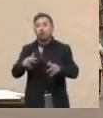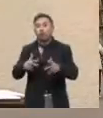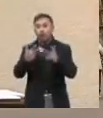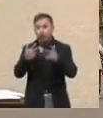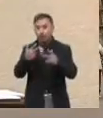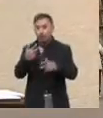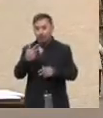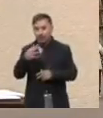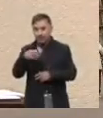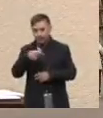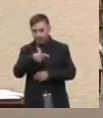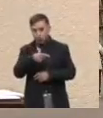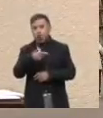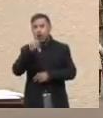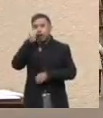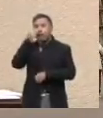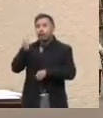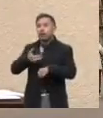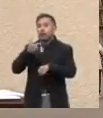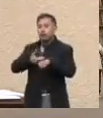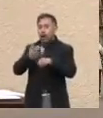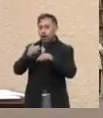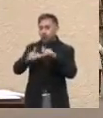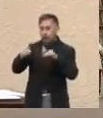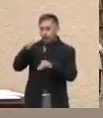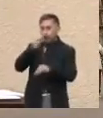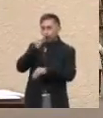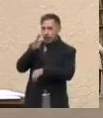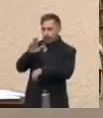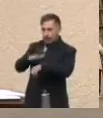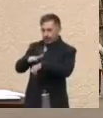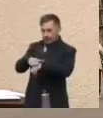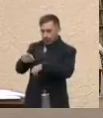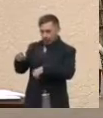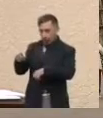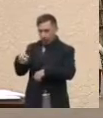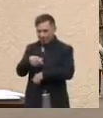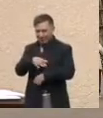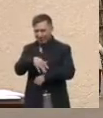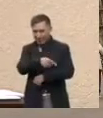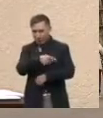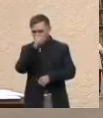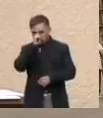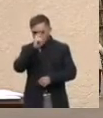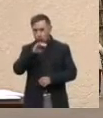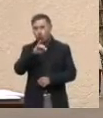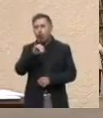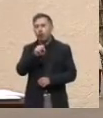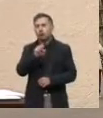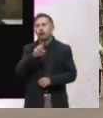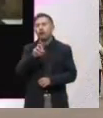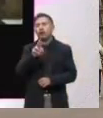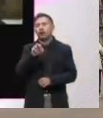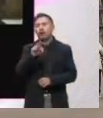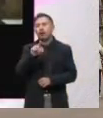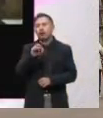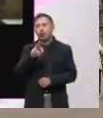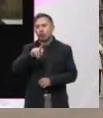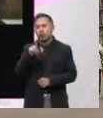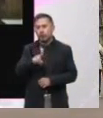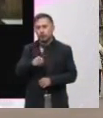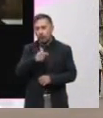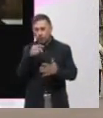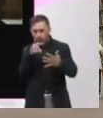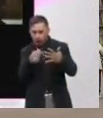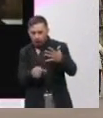de dar vista a la Secretaría Ejecutiva, dado los argumentos del consejero Ruiz Aldaña, primero quienes estén conectados virtualmente, si están de acuerdo